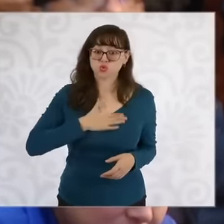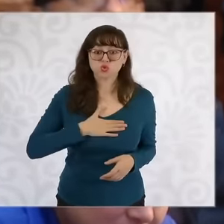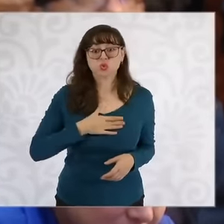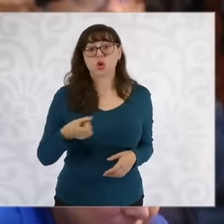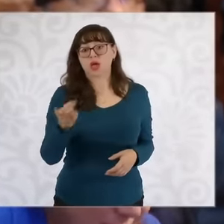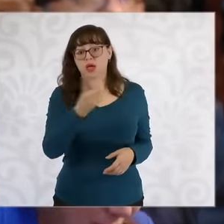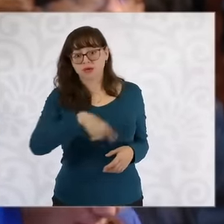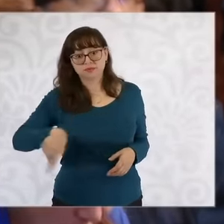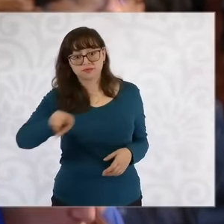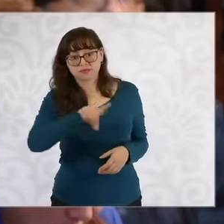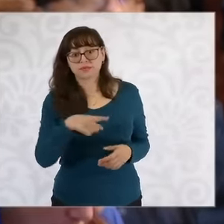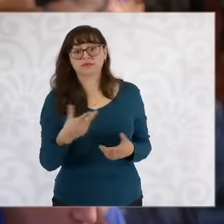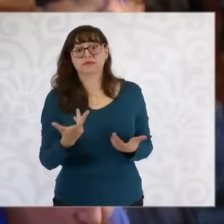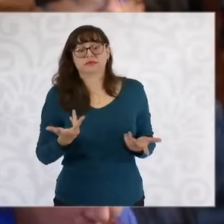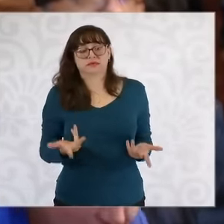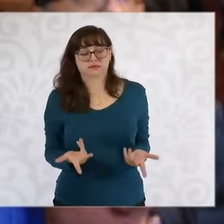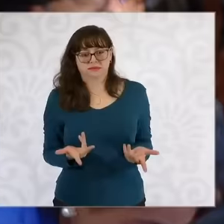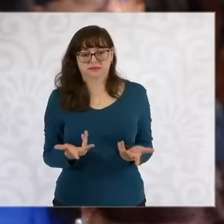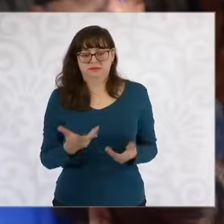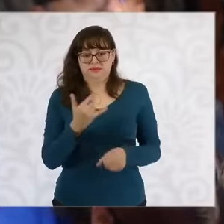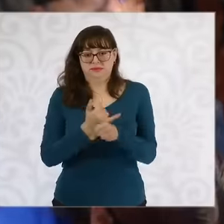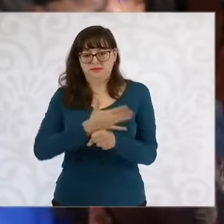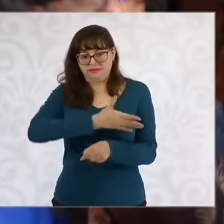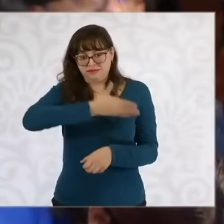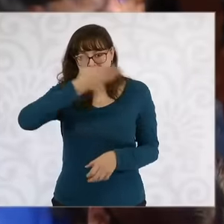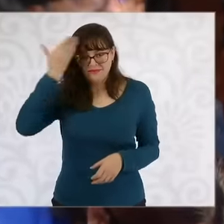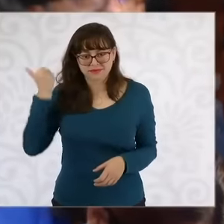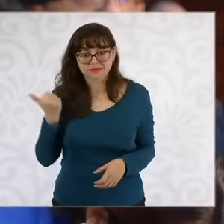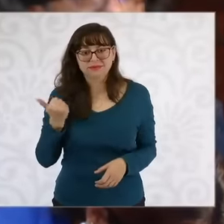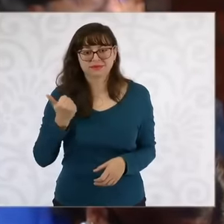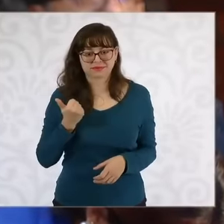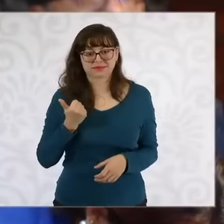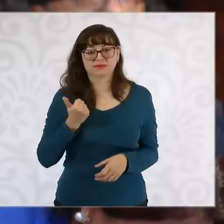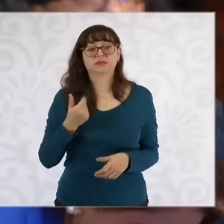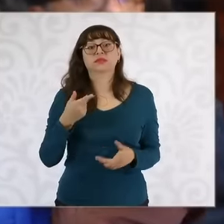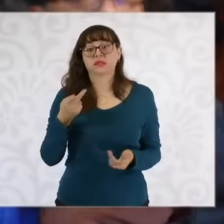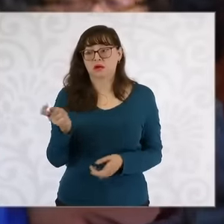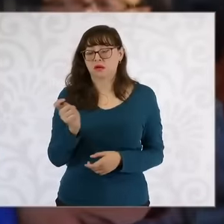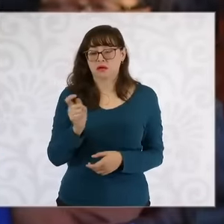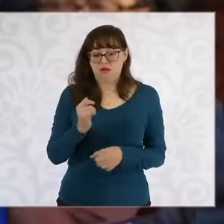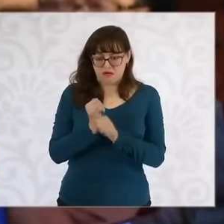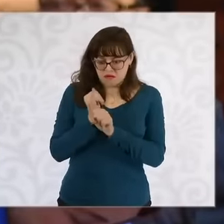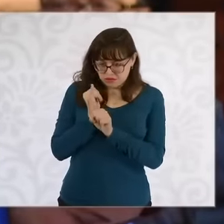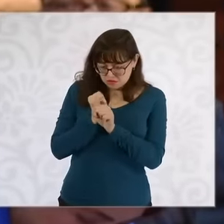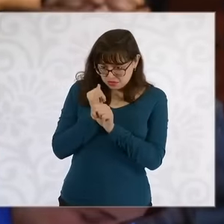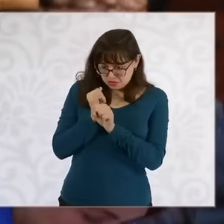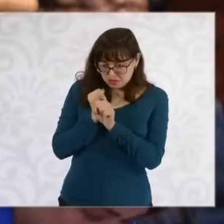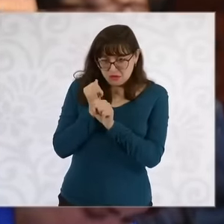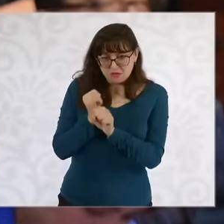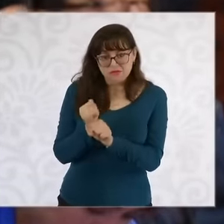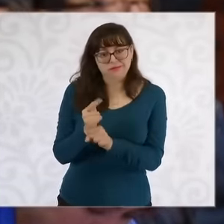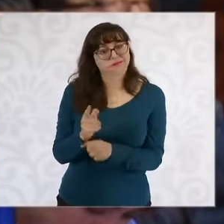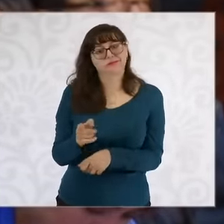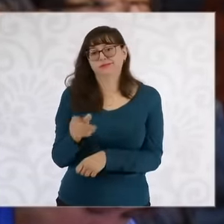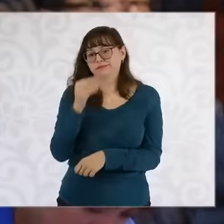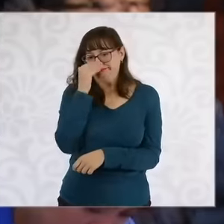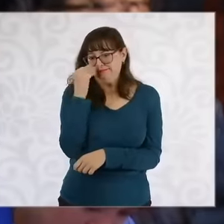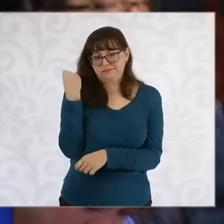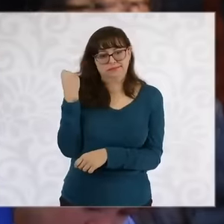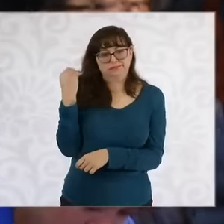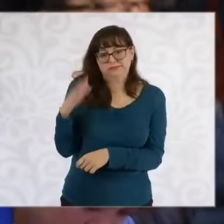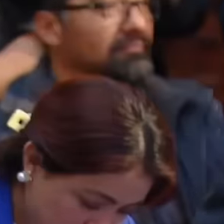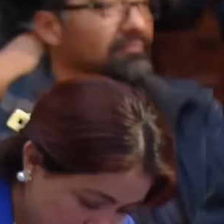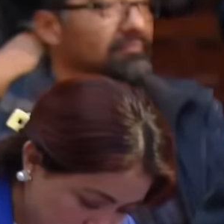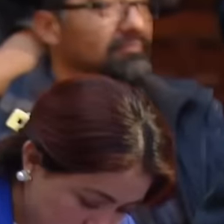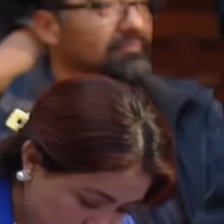cometieron. Esto por falta de verdaderos profesionales en investigación o en cargo de personas que